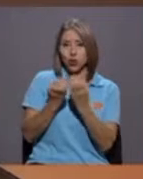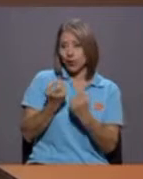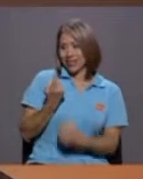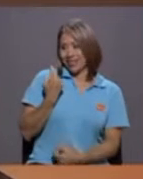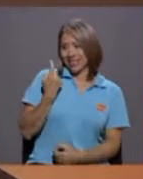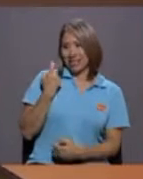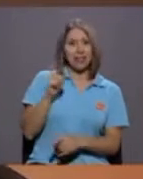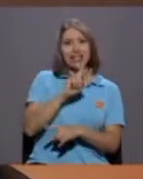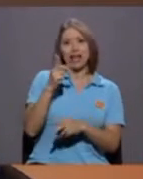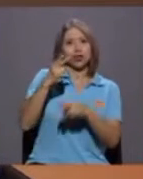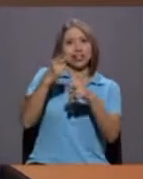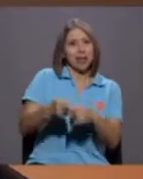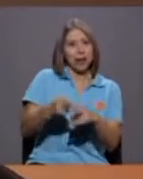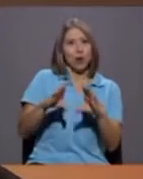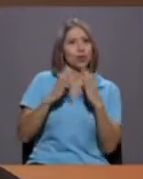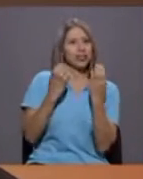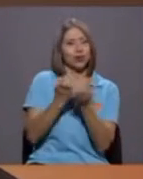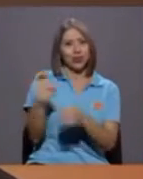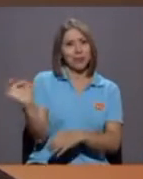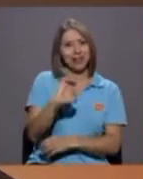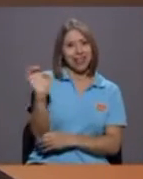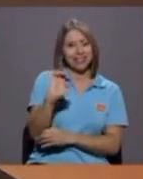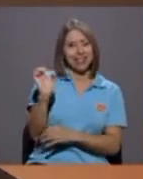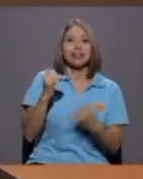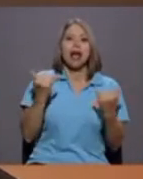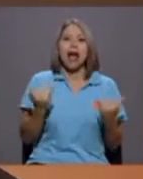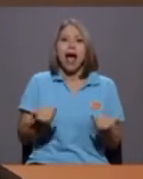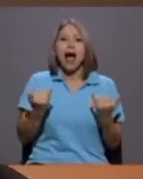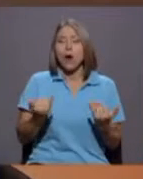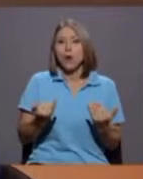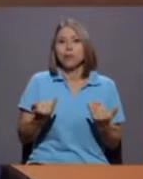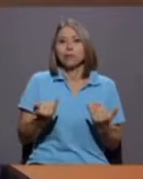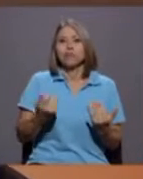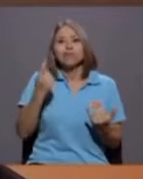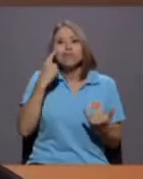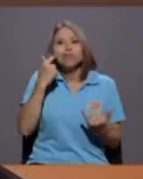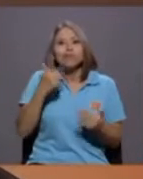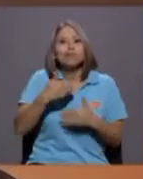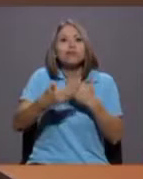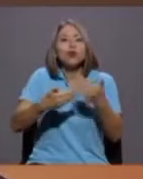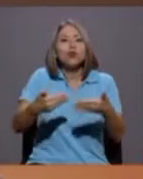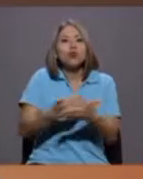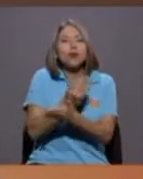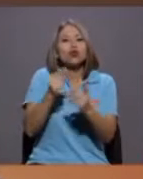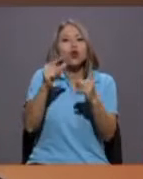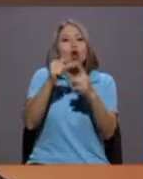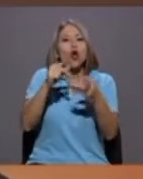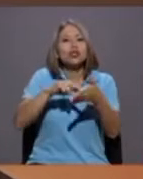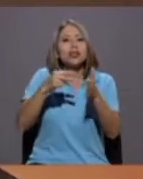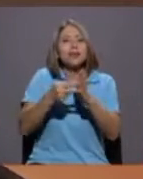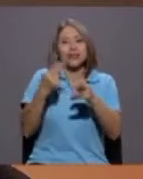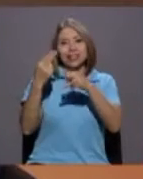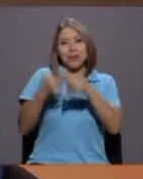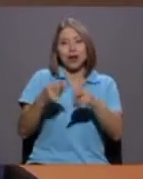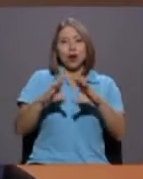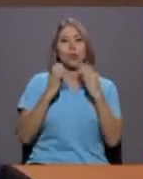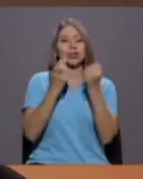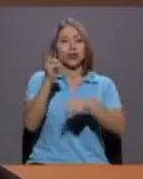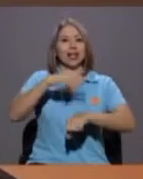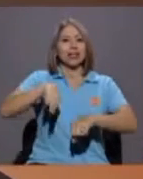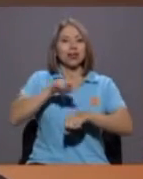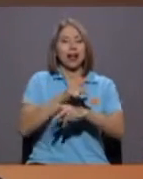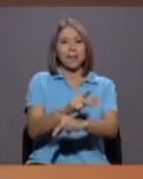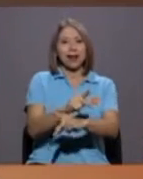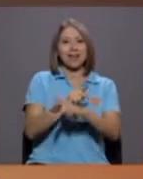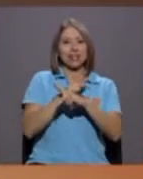recientemente ya no se llama Comisión de Emergencias, sino que de cara a nuevos conceptos se llama Comisión Nacional de Prevención de Riesgos y